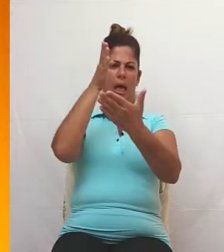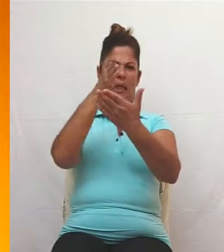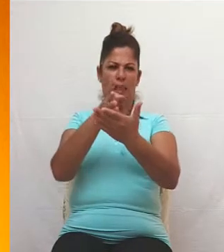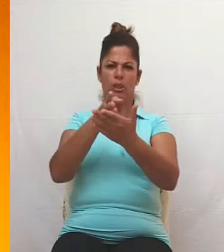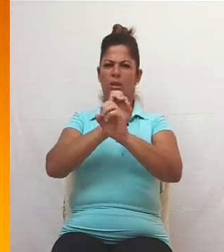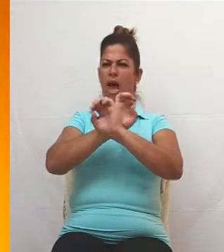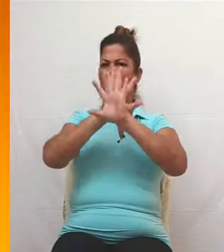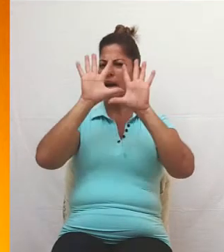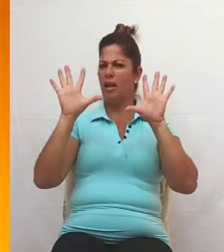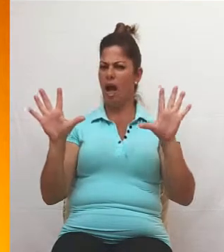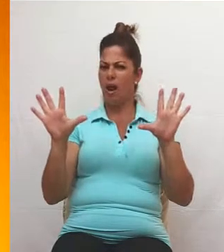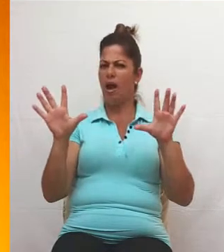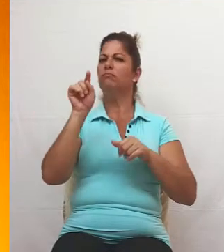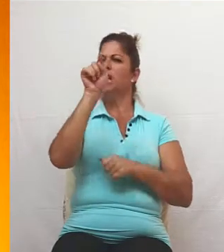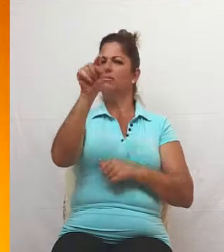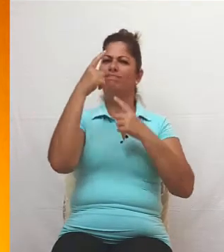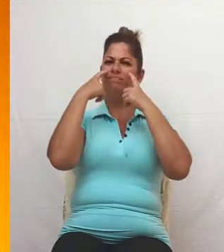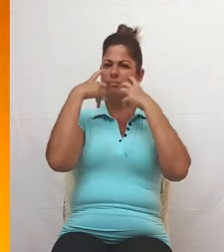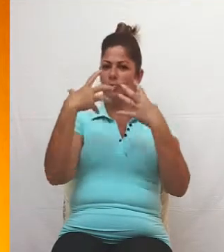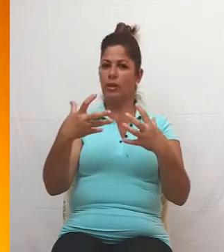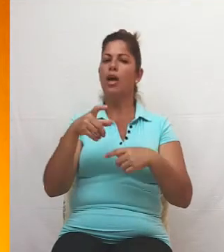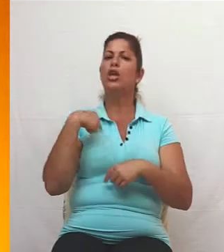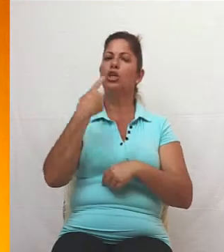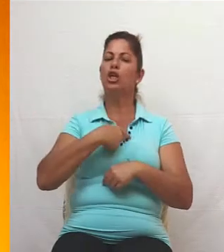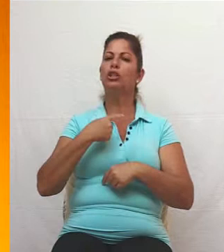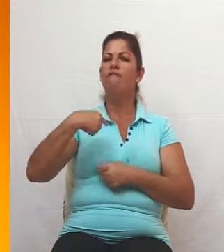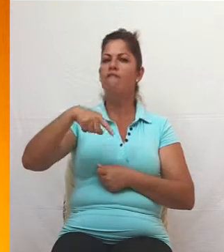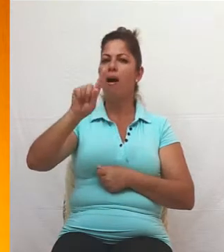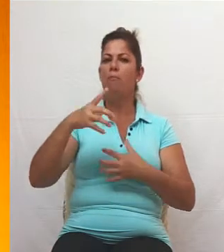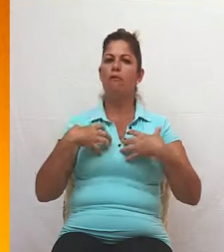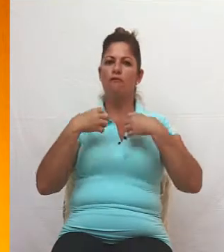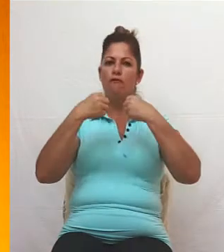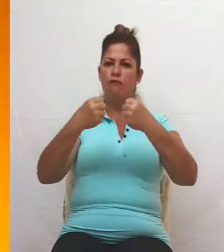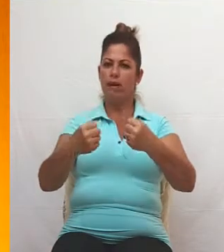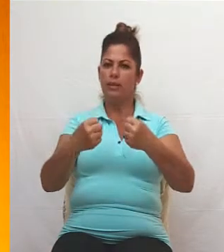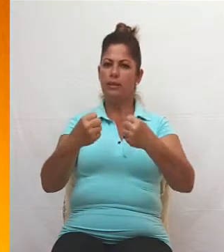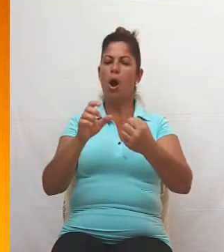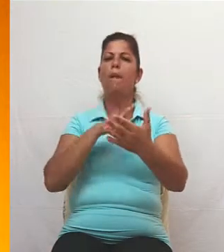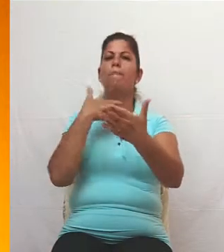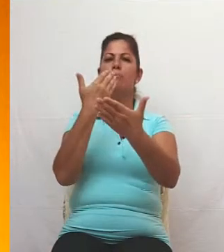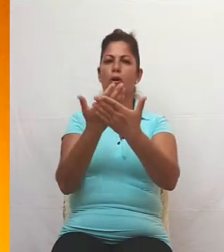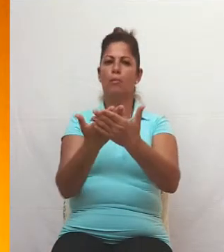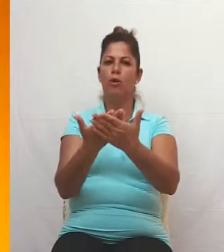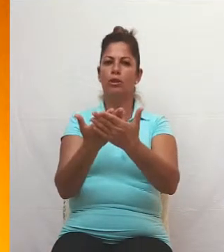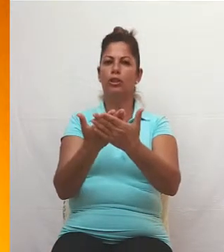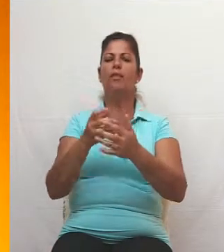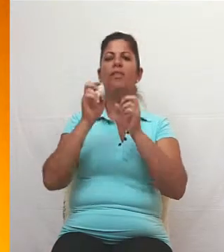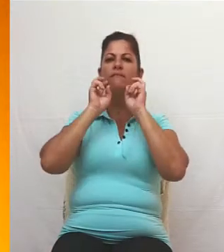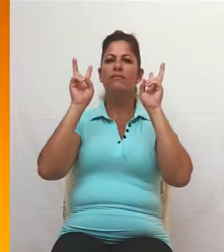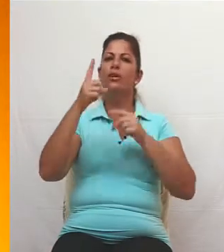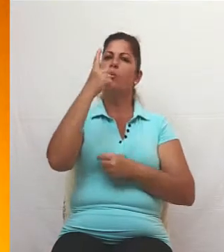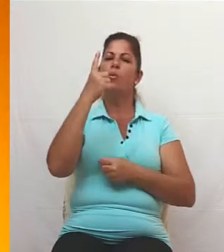clara hacia lo que tiene sentido vamos tomando fuerza en la dirección y el propósito de vivir